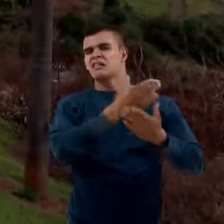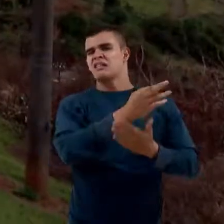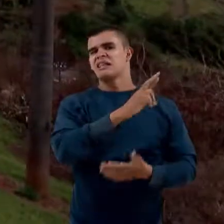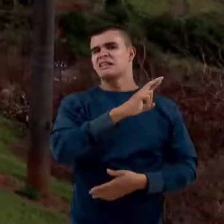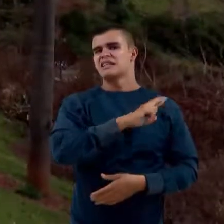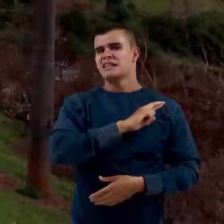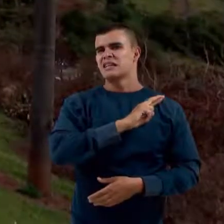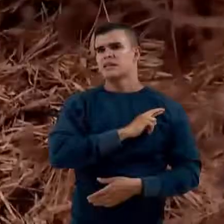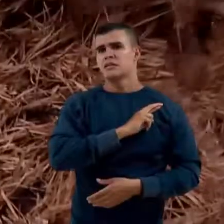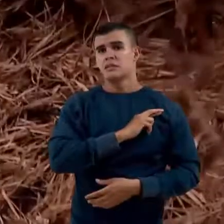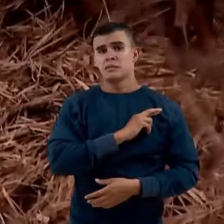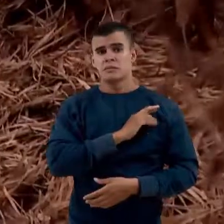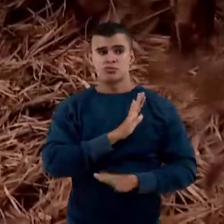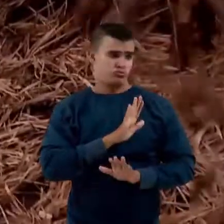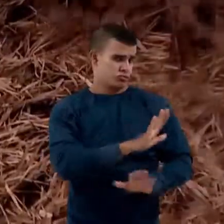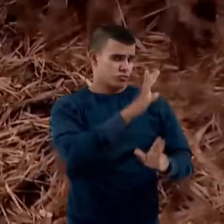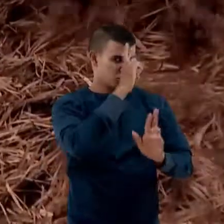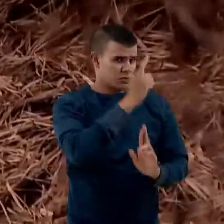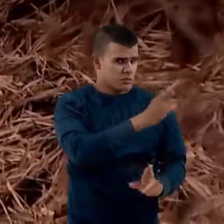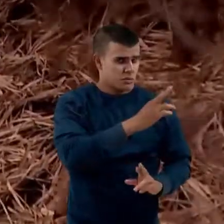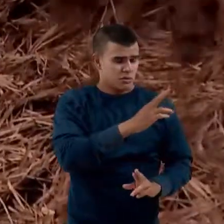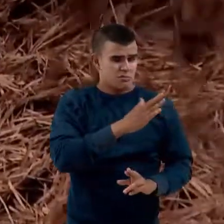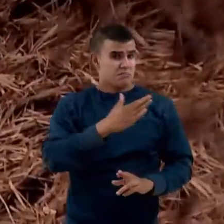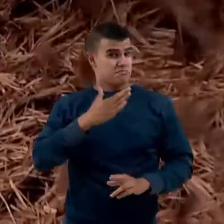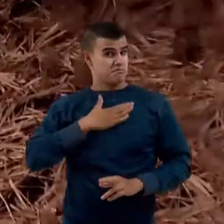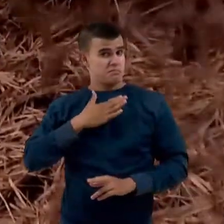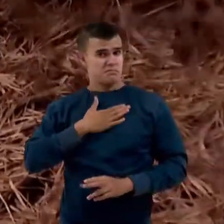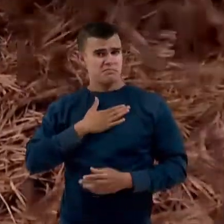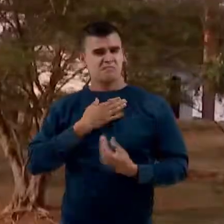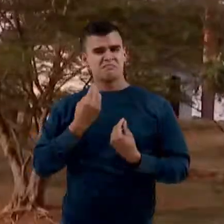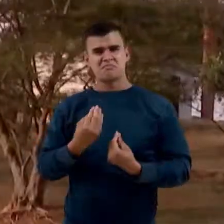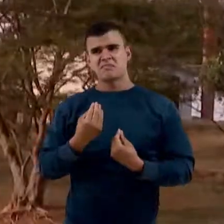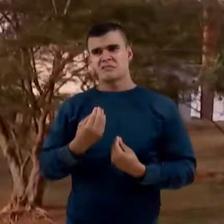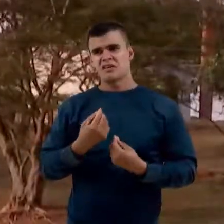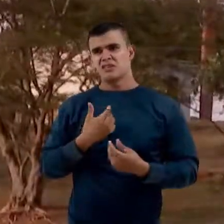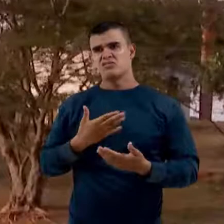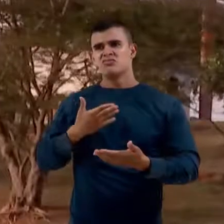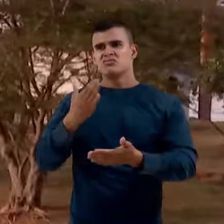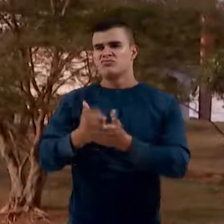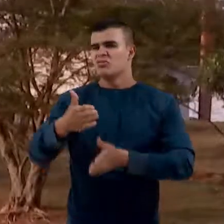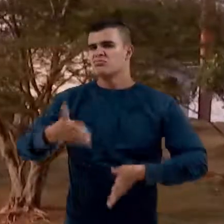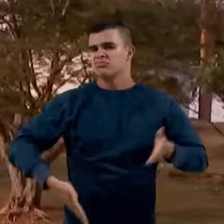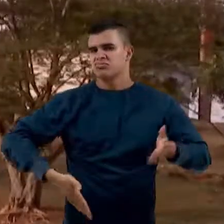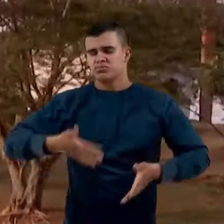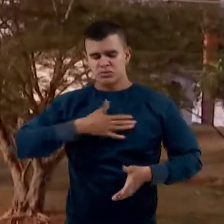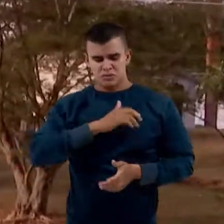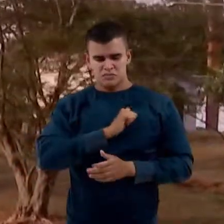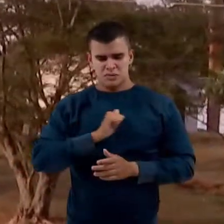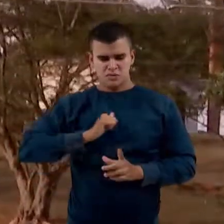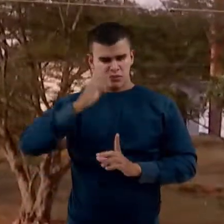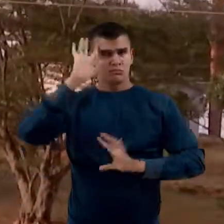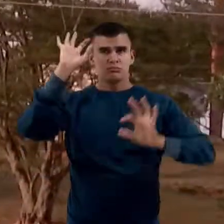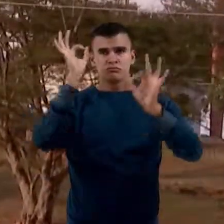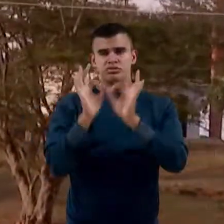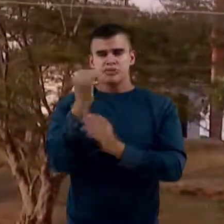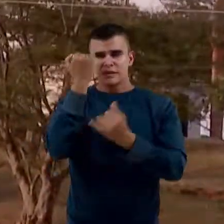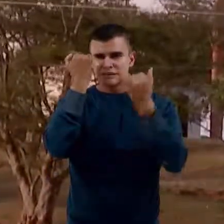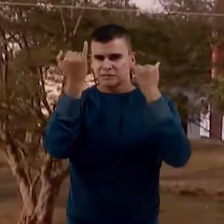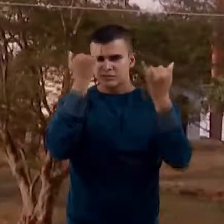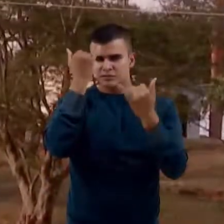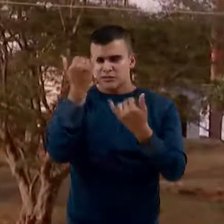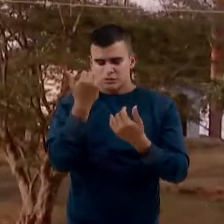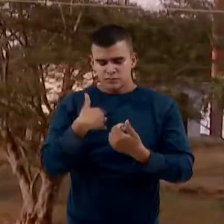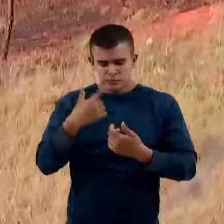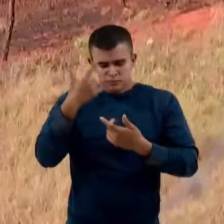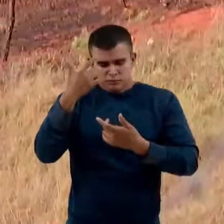la conflagración ocurrida el pasado 31 de agosto de 2018 en el Cerro de Cristo Rey. Hugo, como visitante de los cerros, dio a conocer